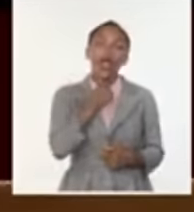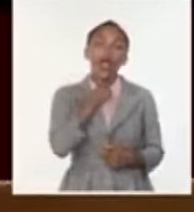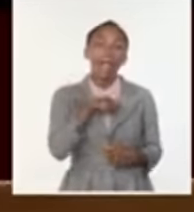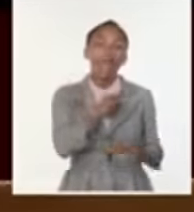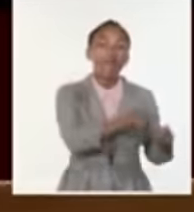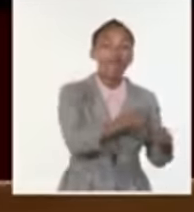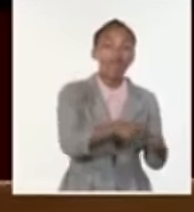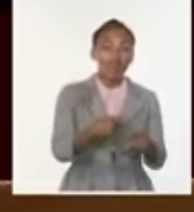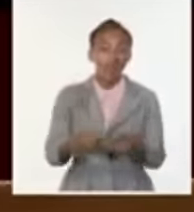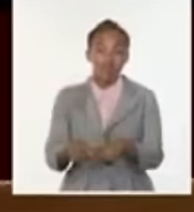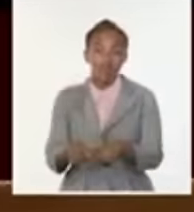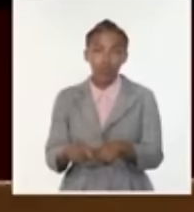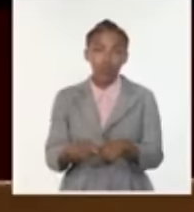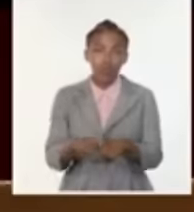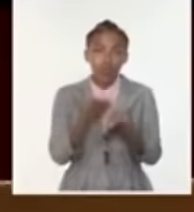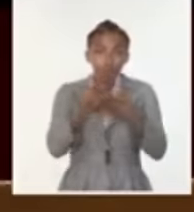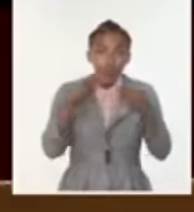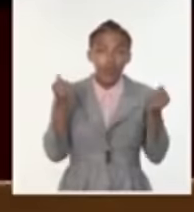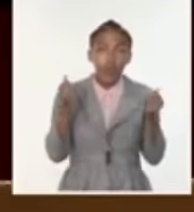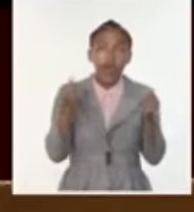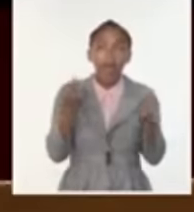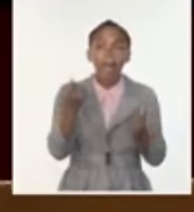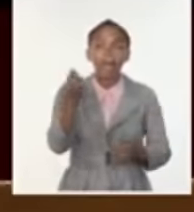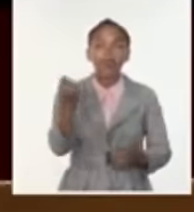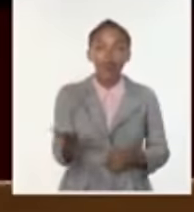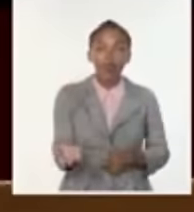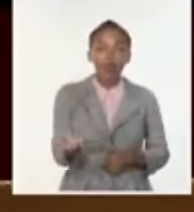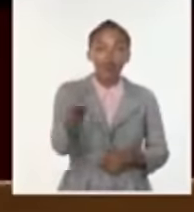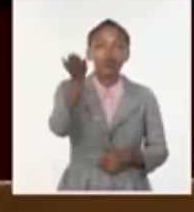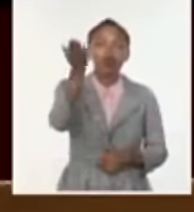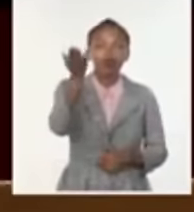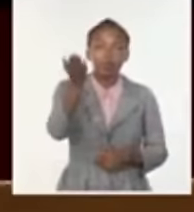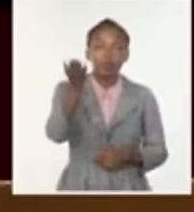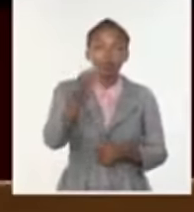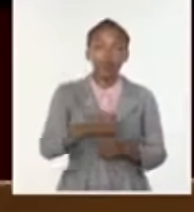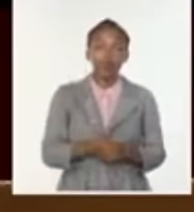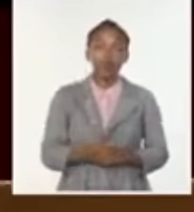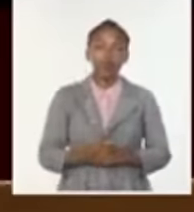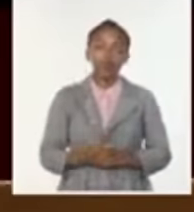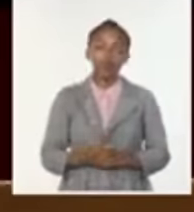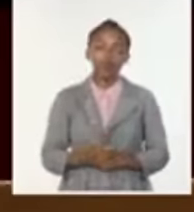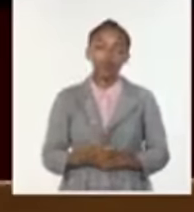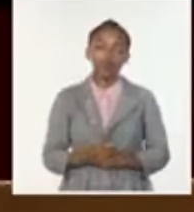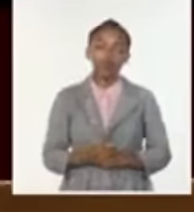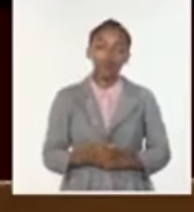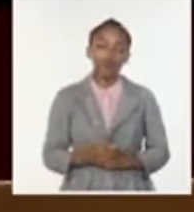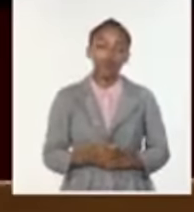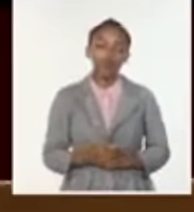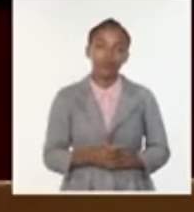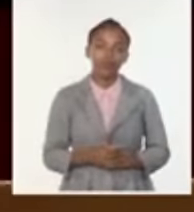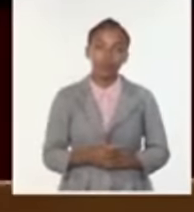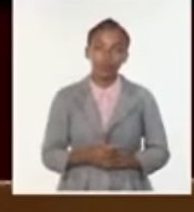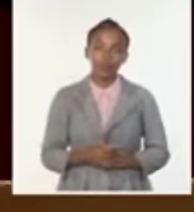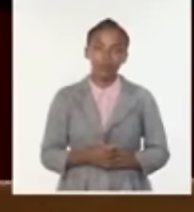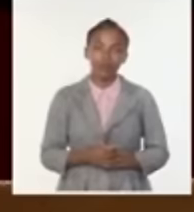bienes y servicios estatales, la lenta recuperación de la economía y el aumento de los precios internacionales